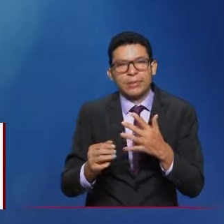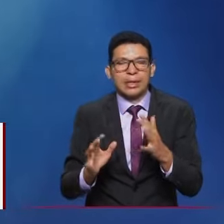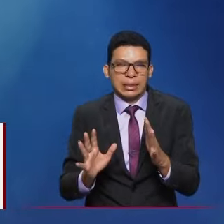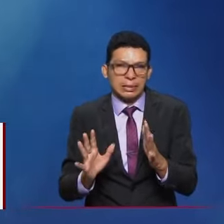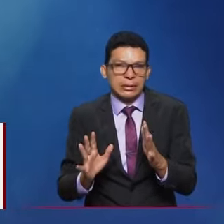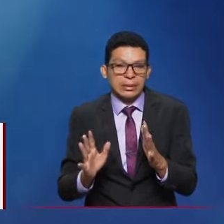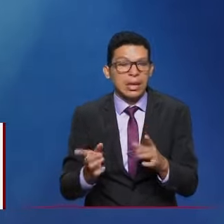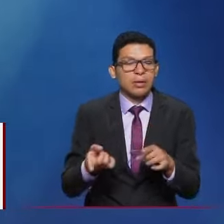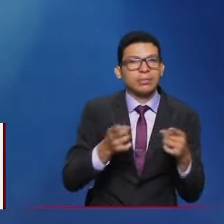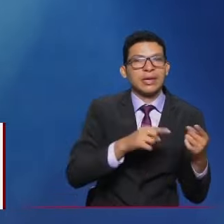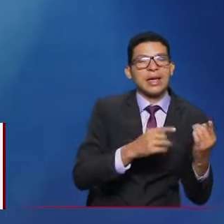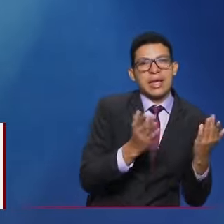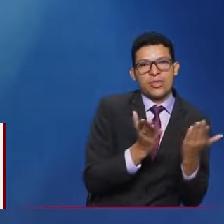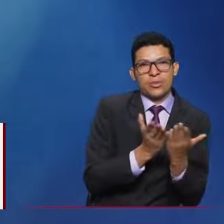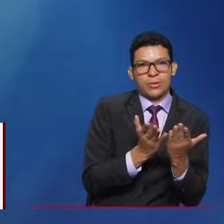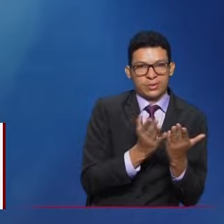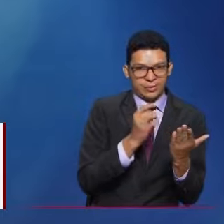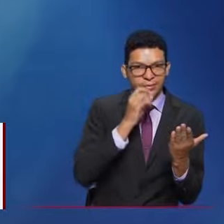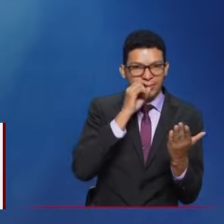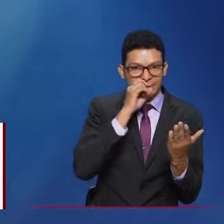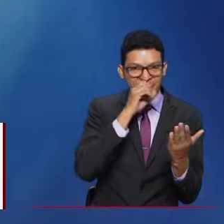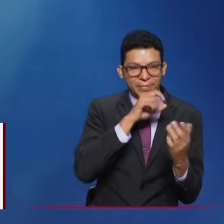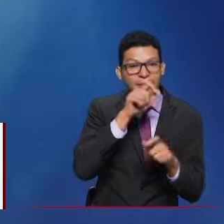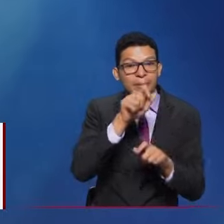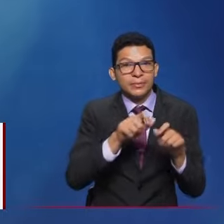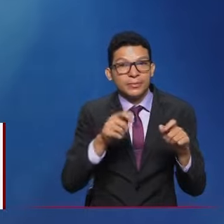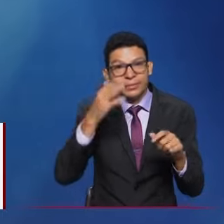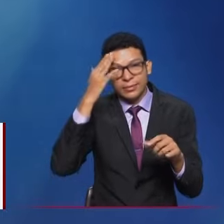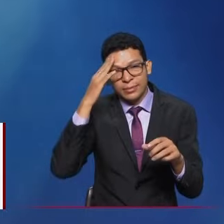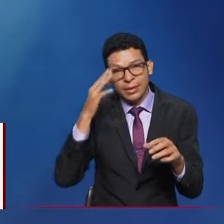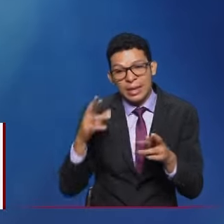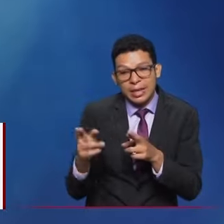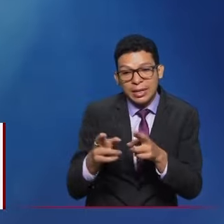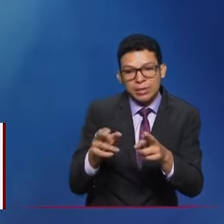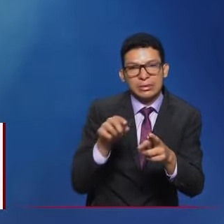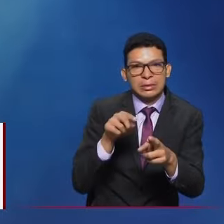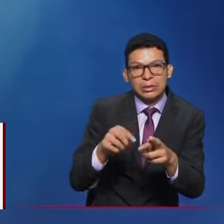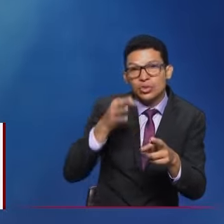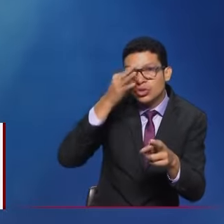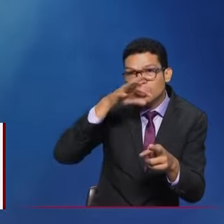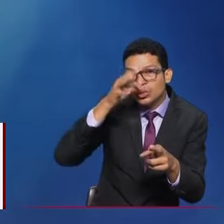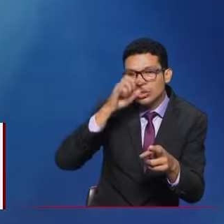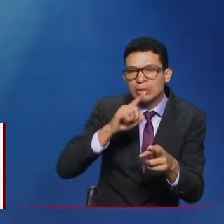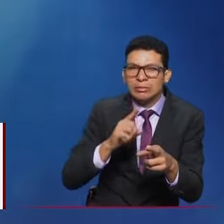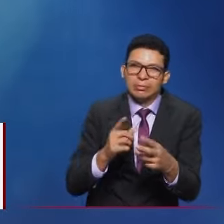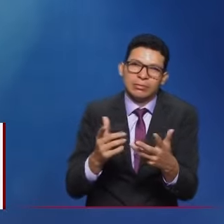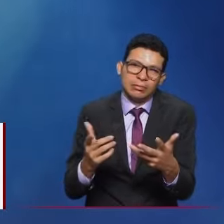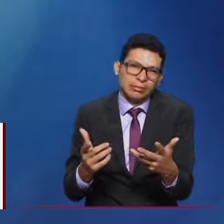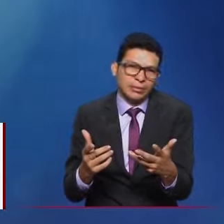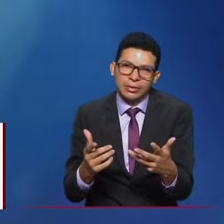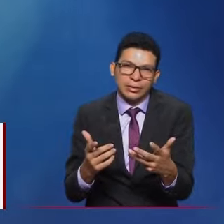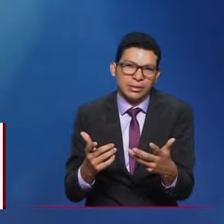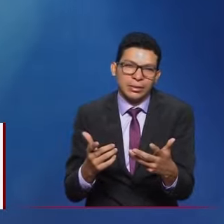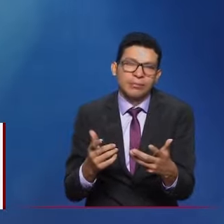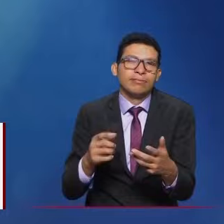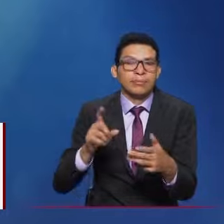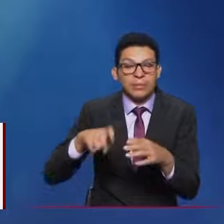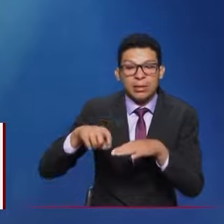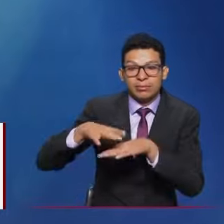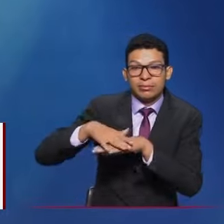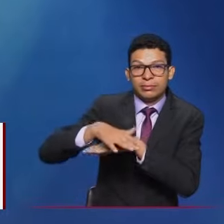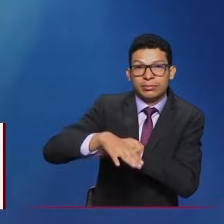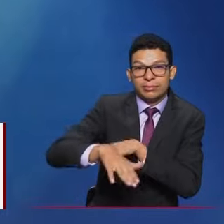de educación, que la gente entienda que los vertimientos de los ríos pues obviamente contaminan nuestros ríos y por lo tanto también generamos,